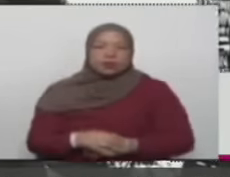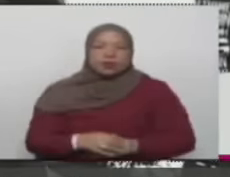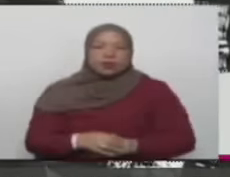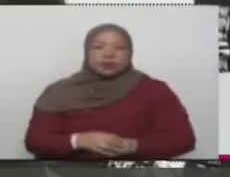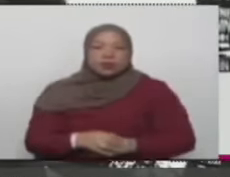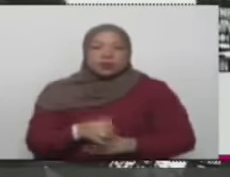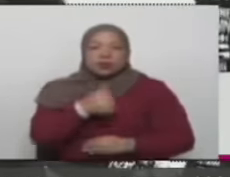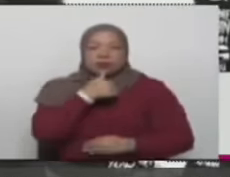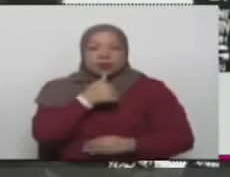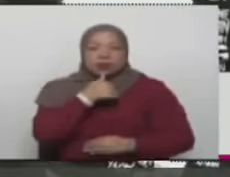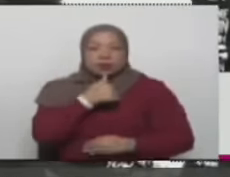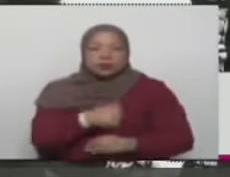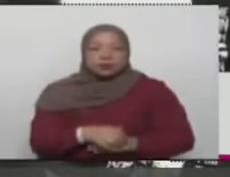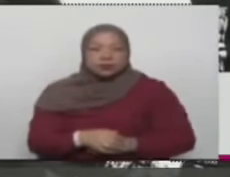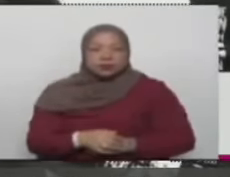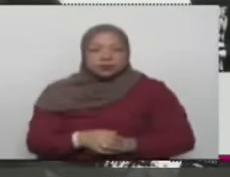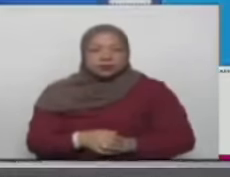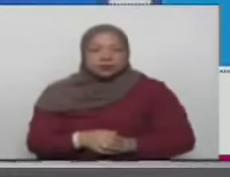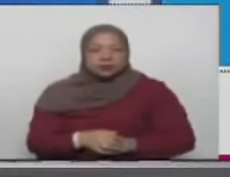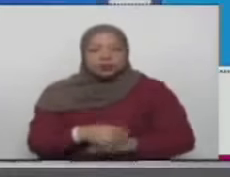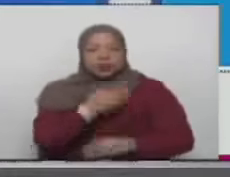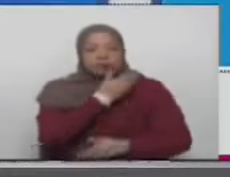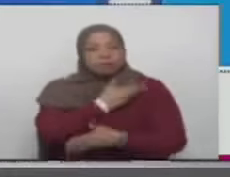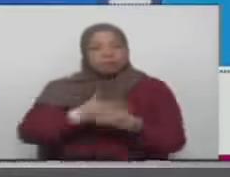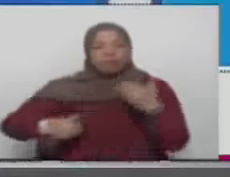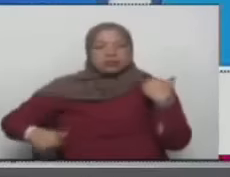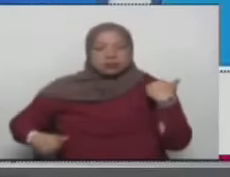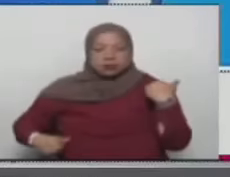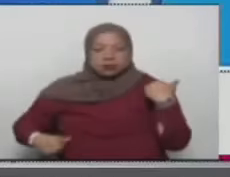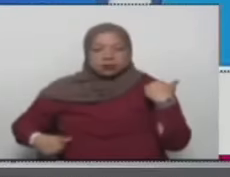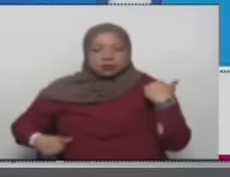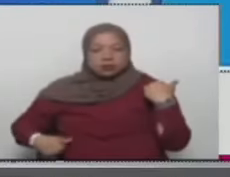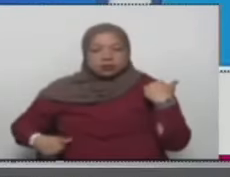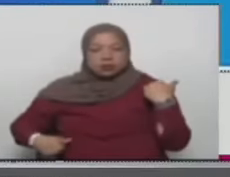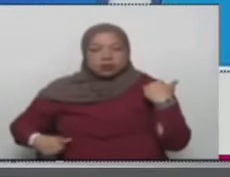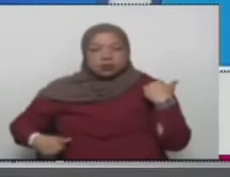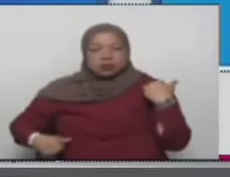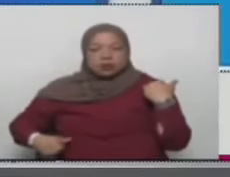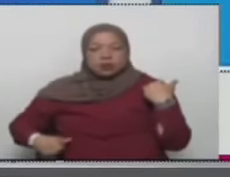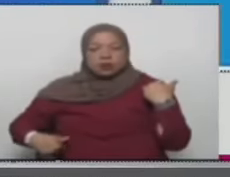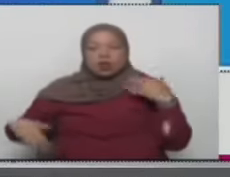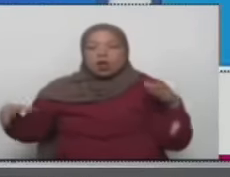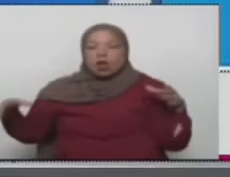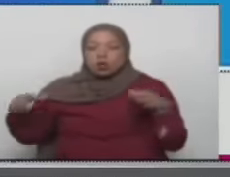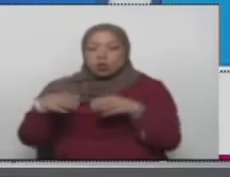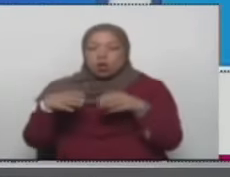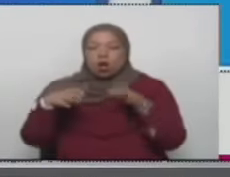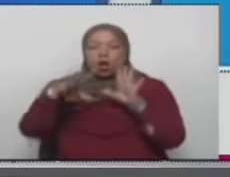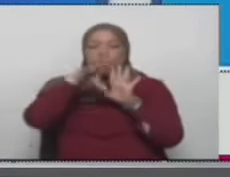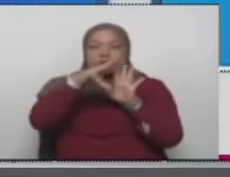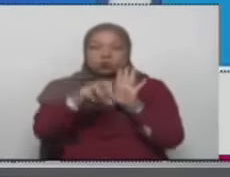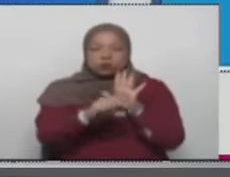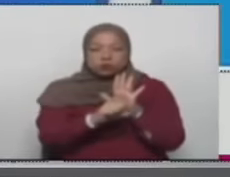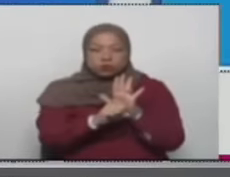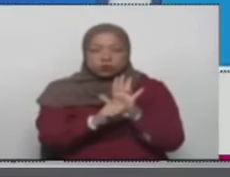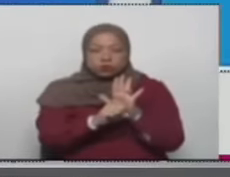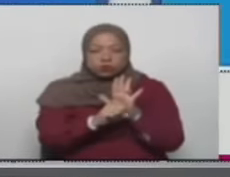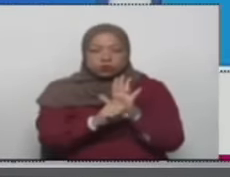quien fue presidente de la sala de la Comisión Constitucional